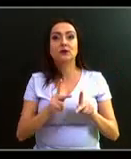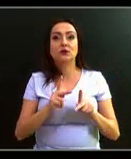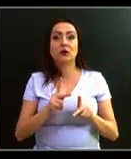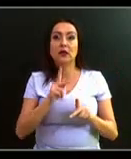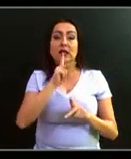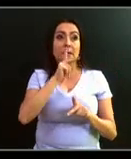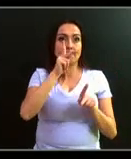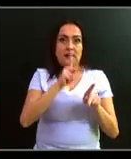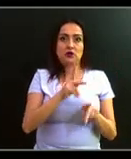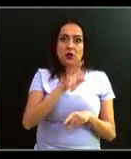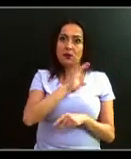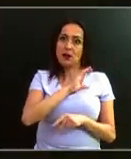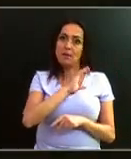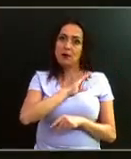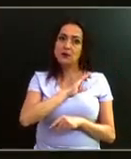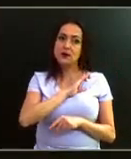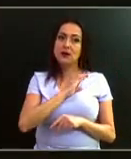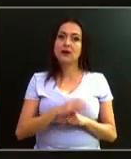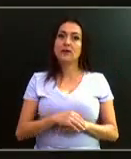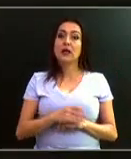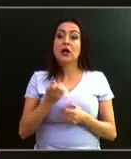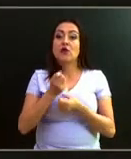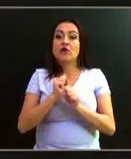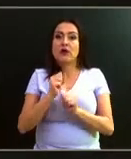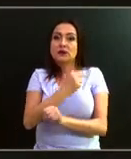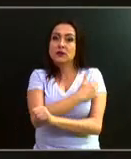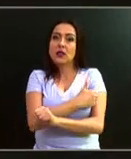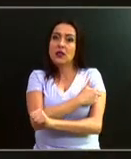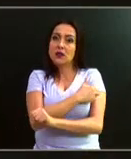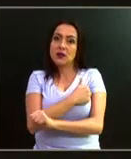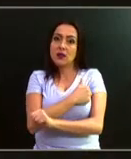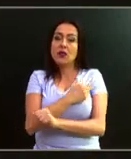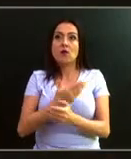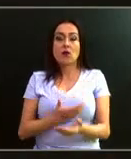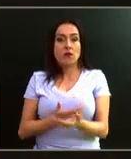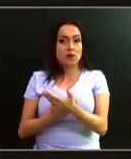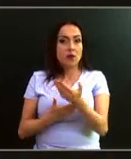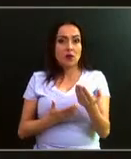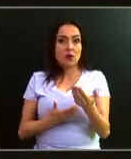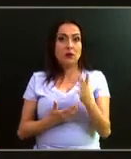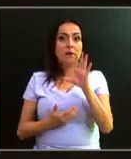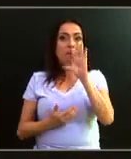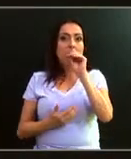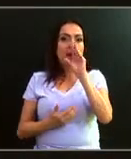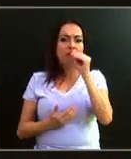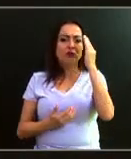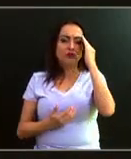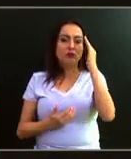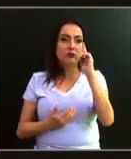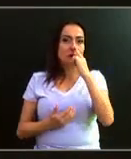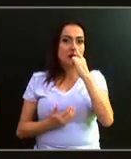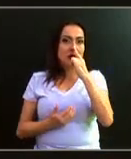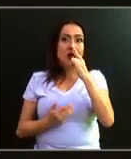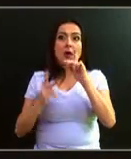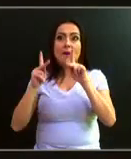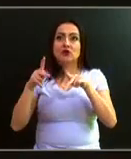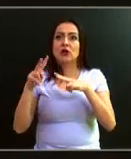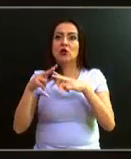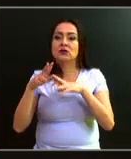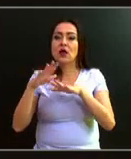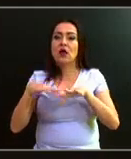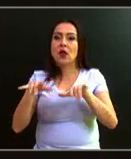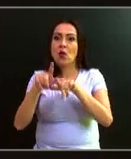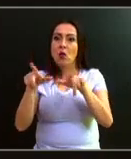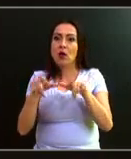entre efectivos de la Fuerza Pública, rescatistas de Cruz Roja y bomberos, perros entrenados y vaqueanos.